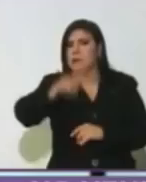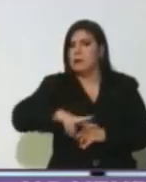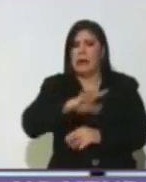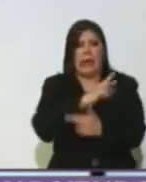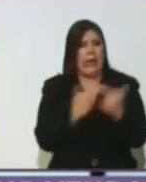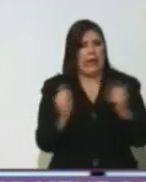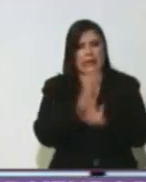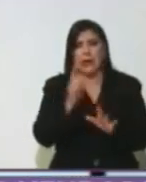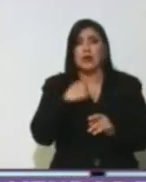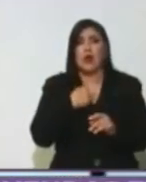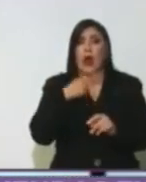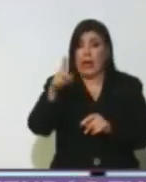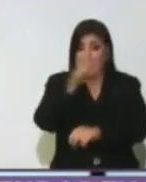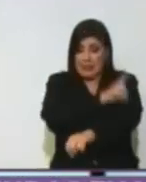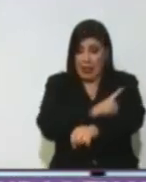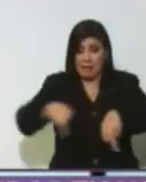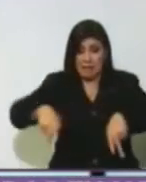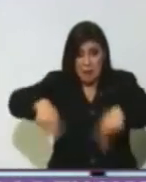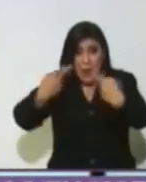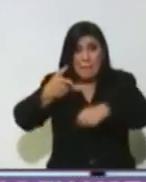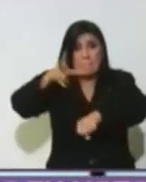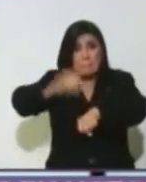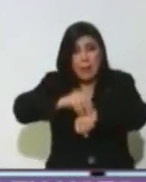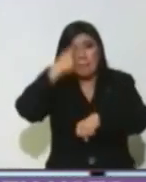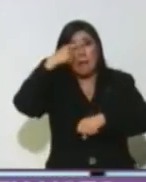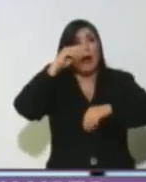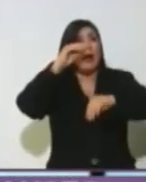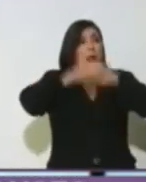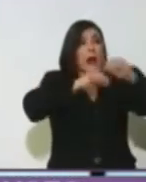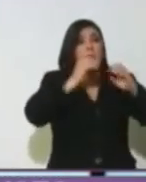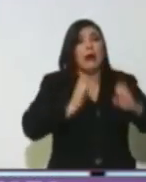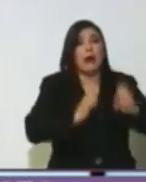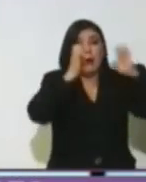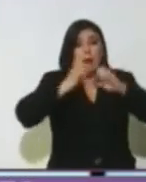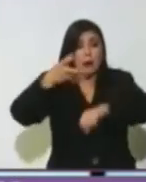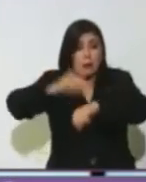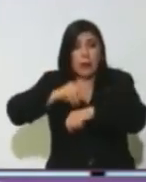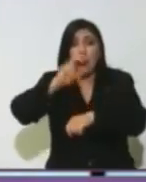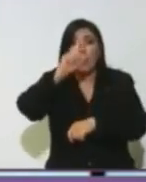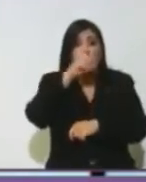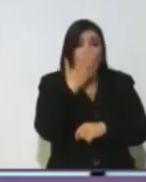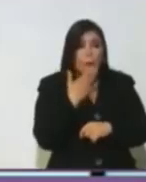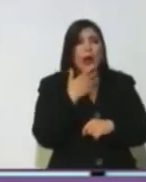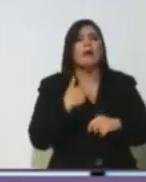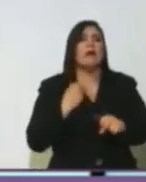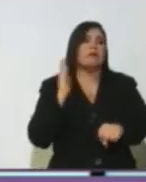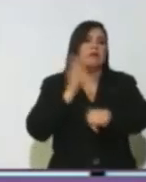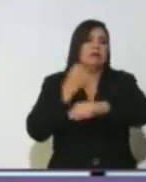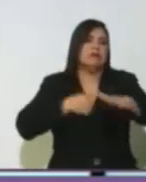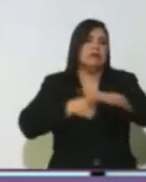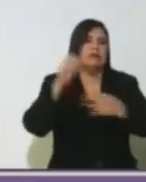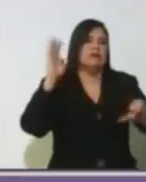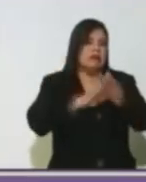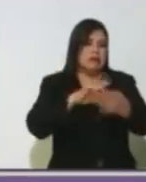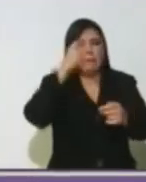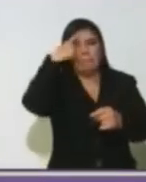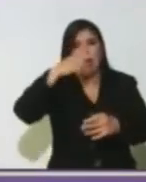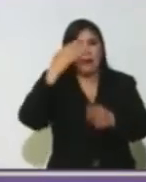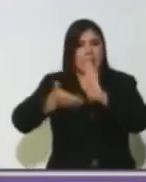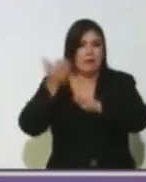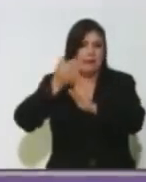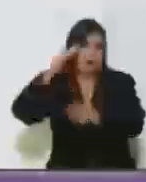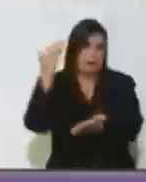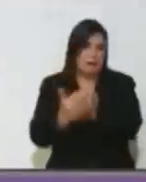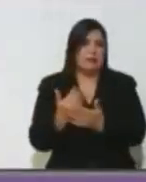a los delegados que vendan permisos de construcción donde no haya agua tienes un minuto adelante